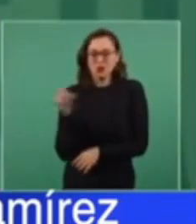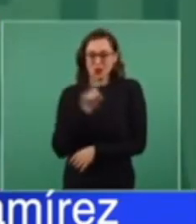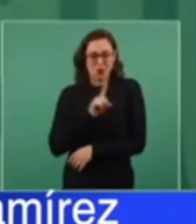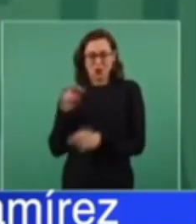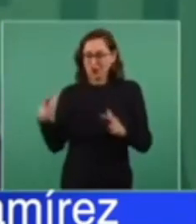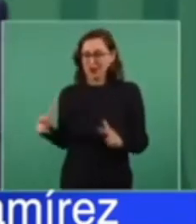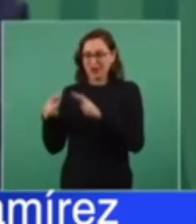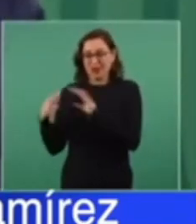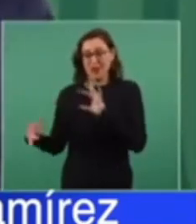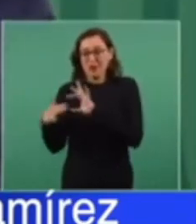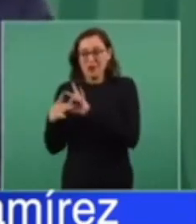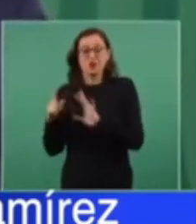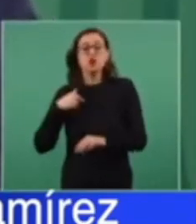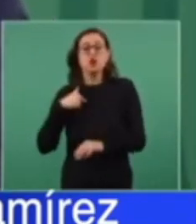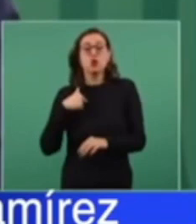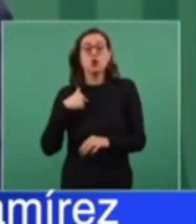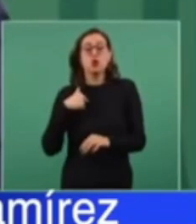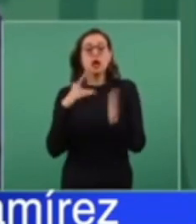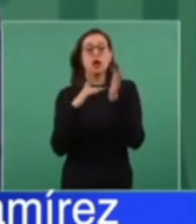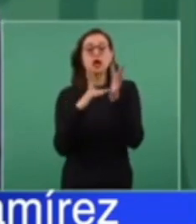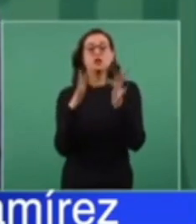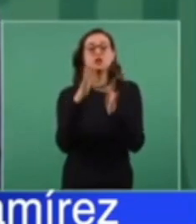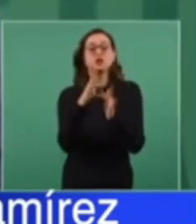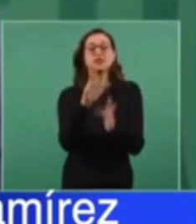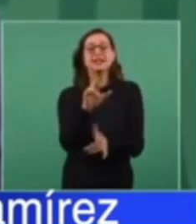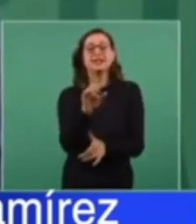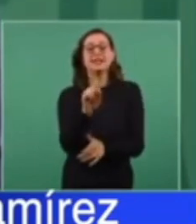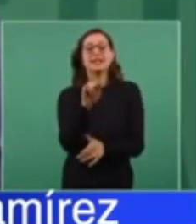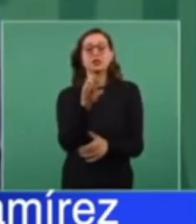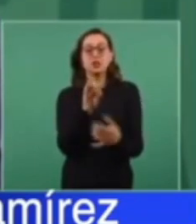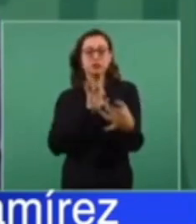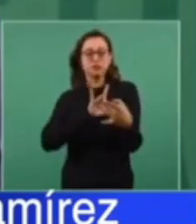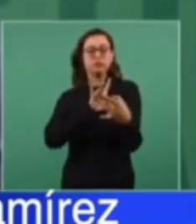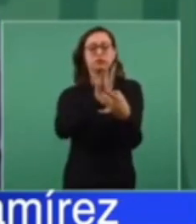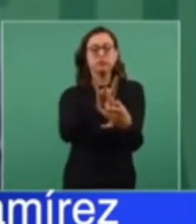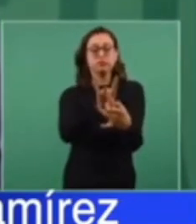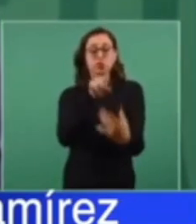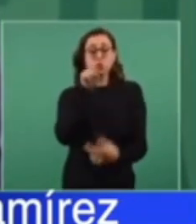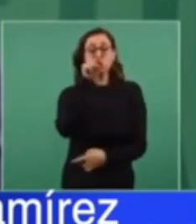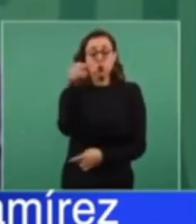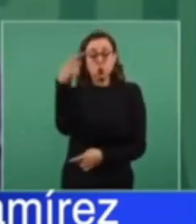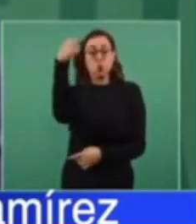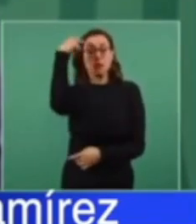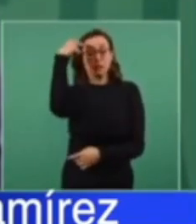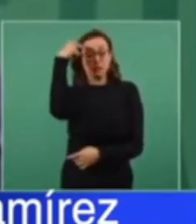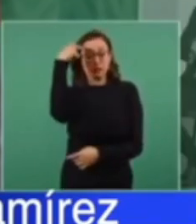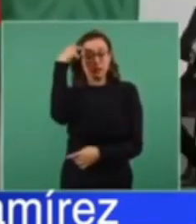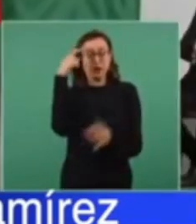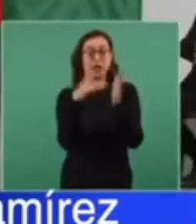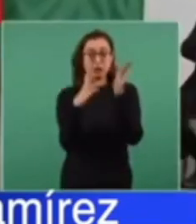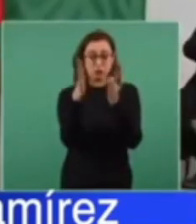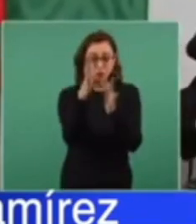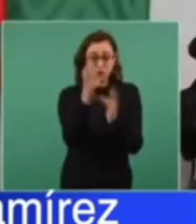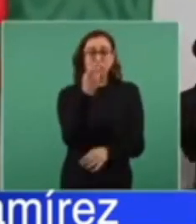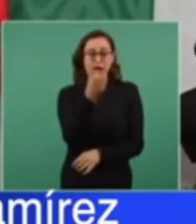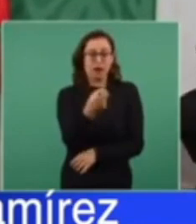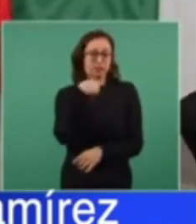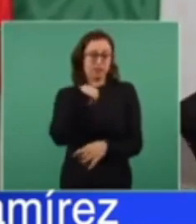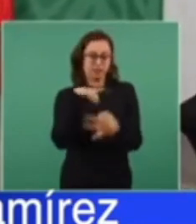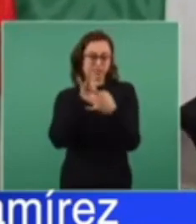porque yo soy seguidor del pensamiento y de la obra de Jesús. creo que